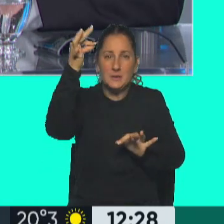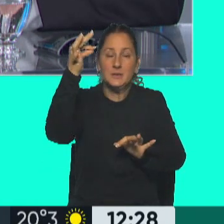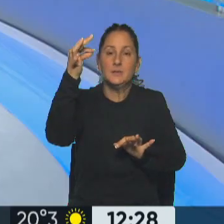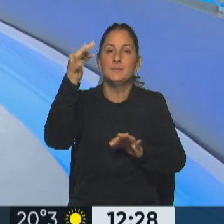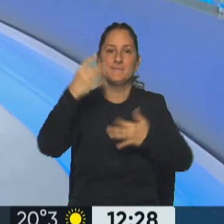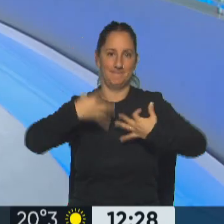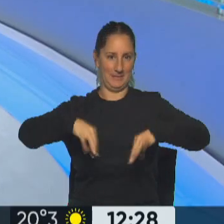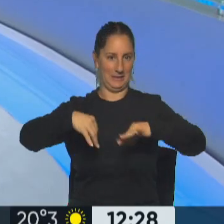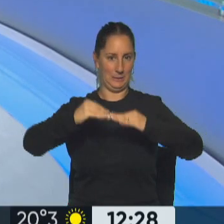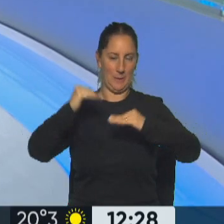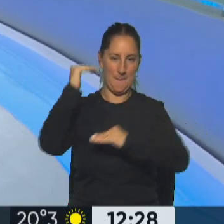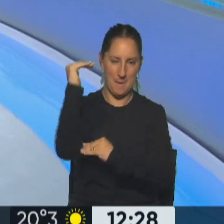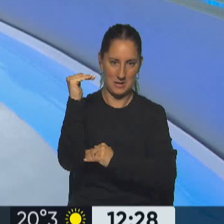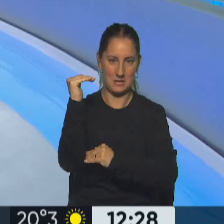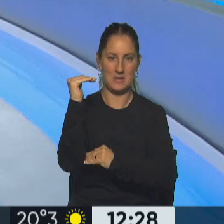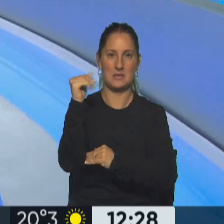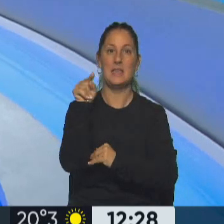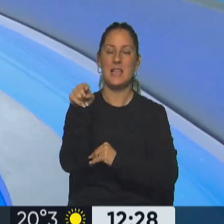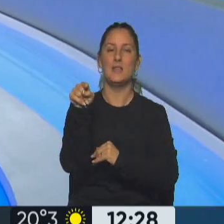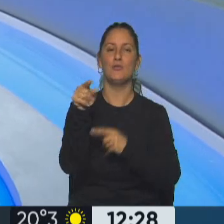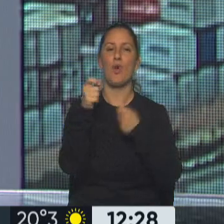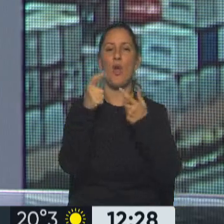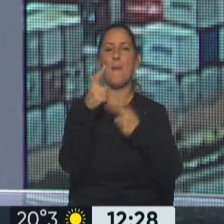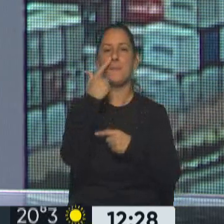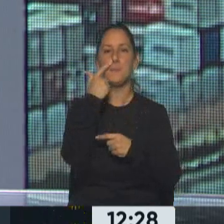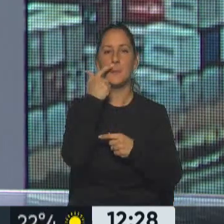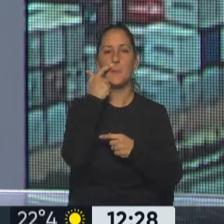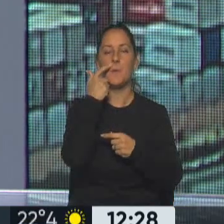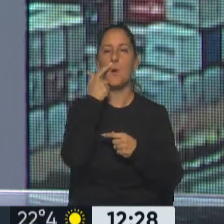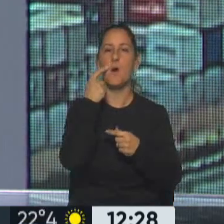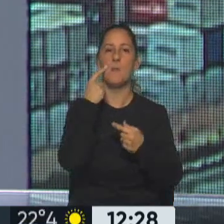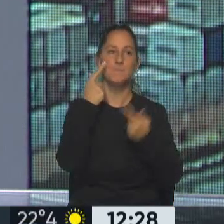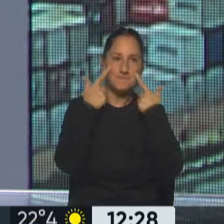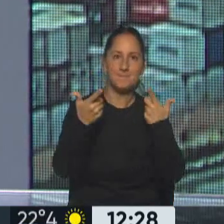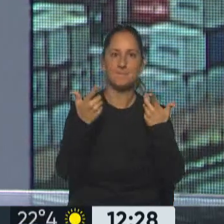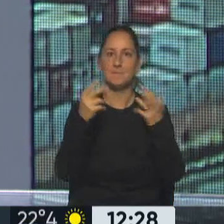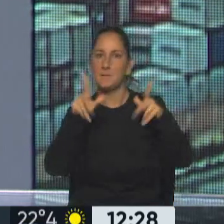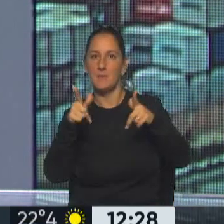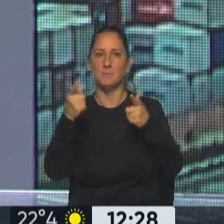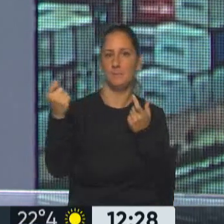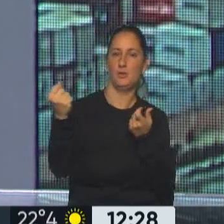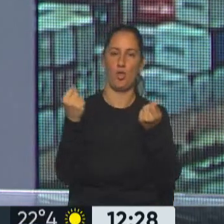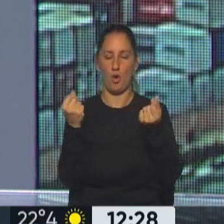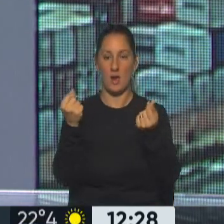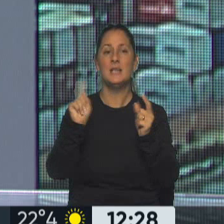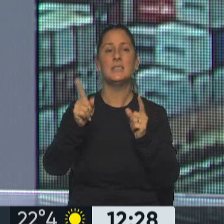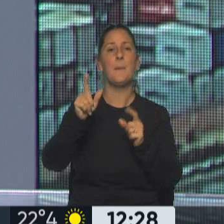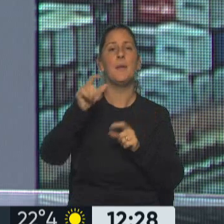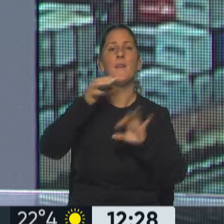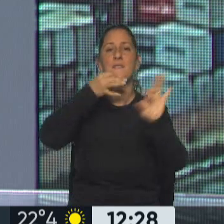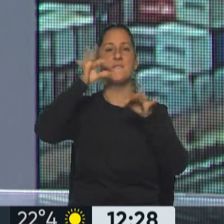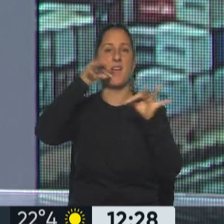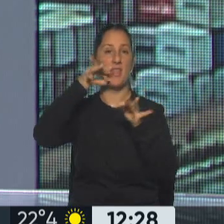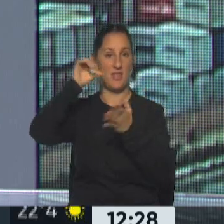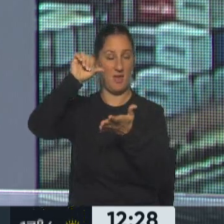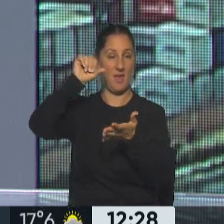lo sensibiliza más todavía forma de alimentar una una suerte de corrida que en la que también tuvieron algo que ver los exportadores eh